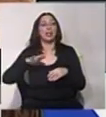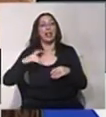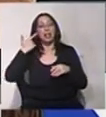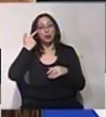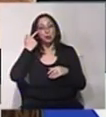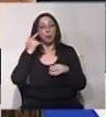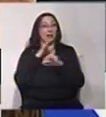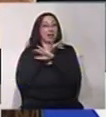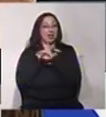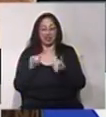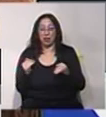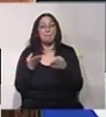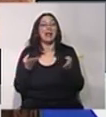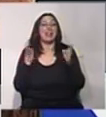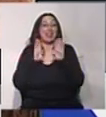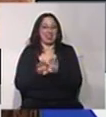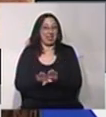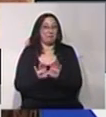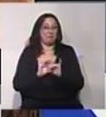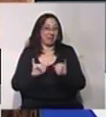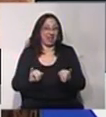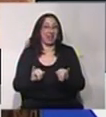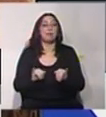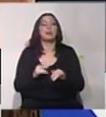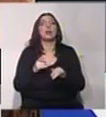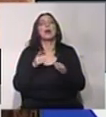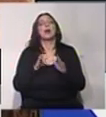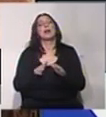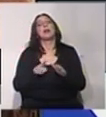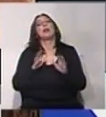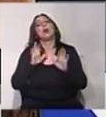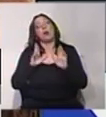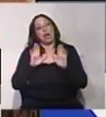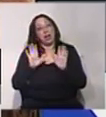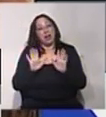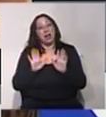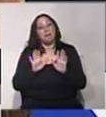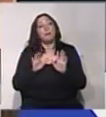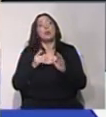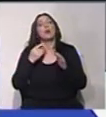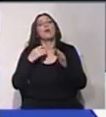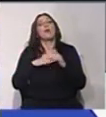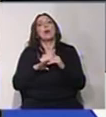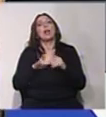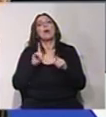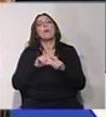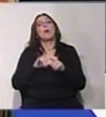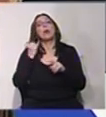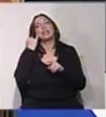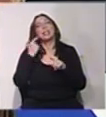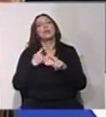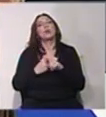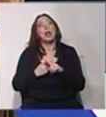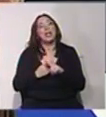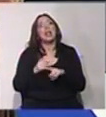para terminar de redundante un poco, uh-huh, va a ser, y ojalá así sea, como lo fue con la sexualidad o con el